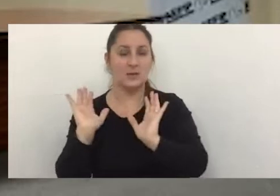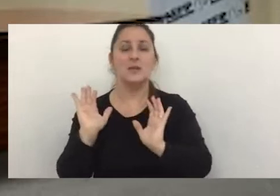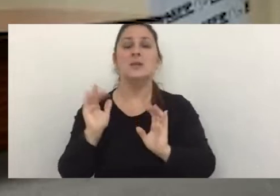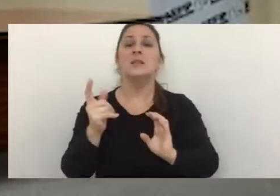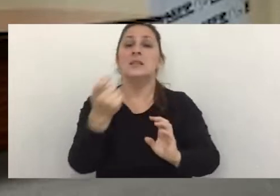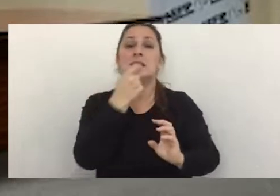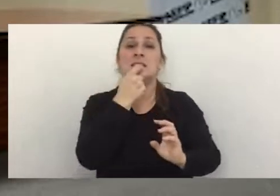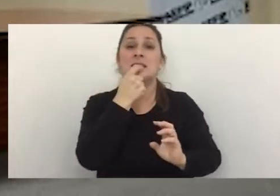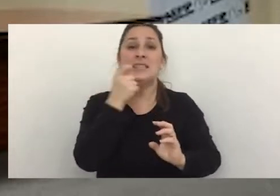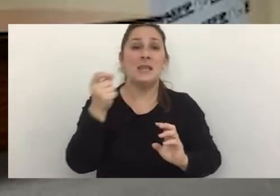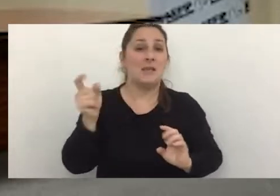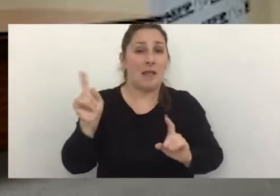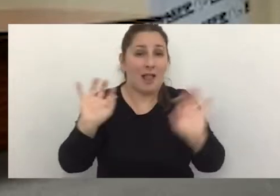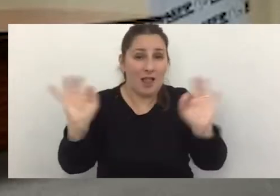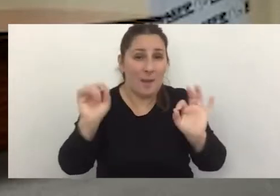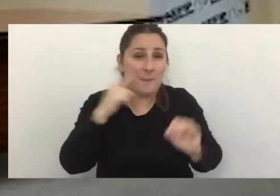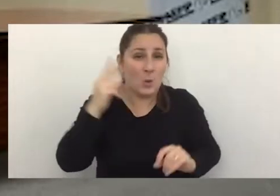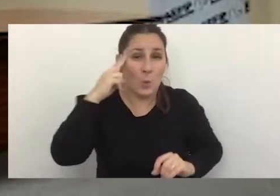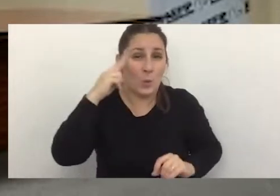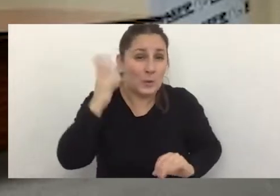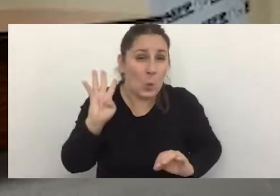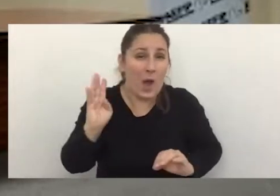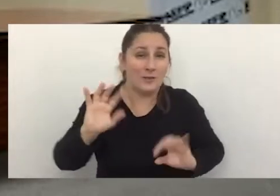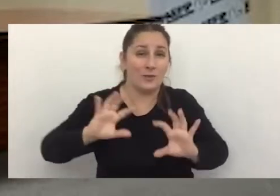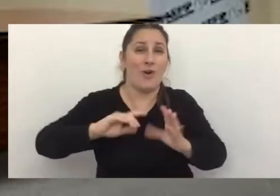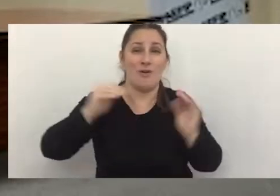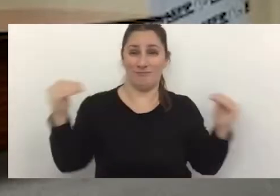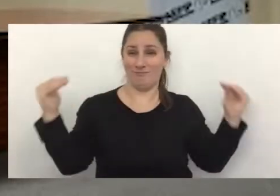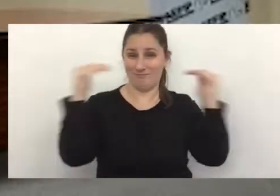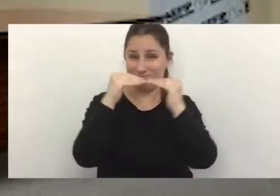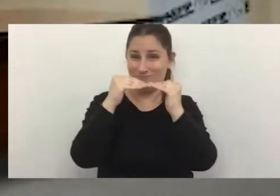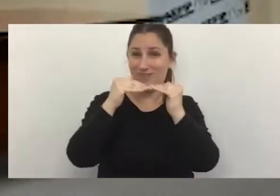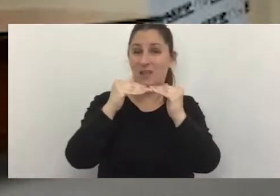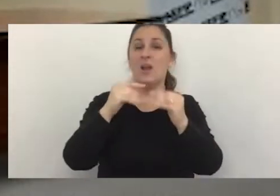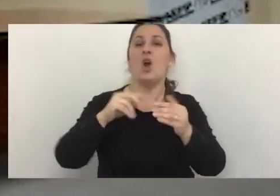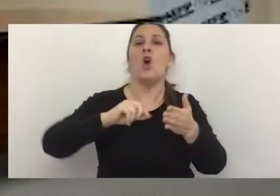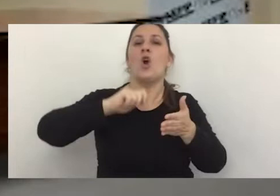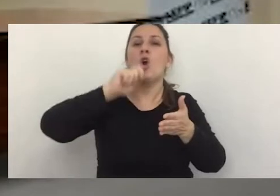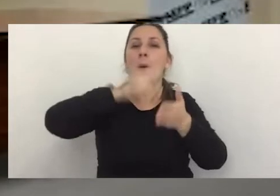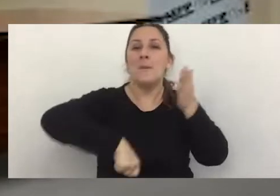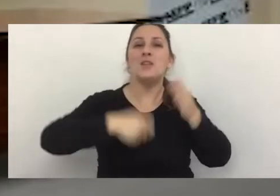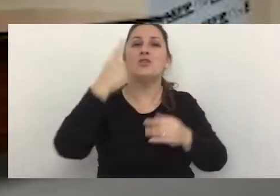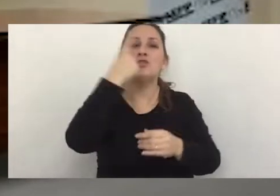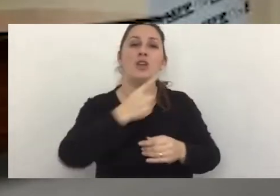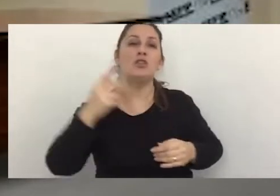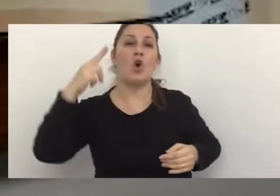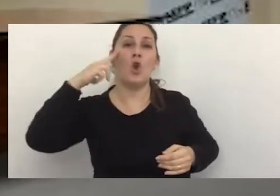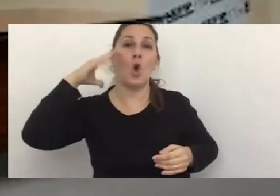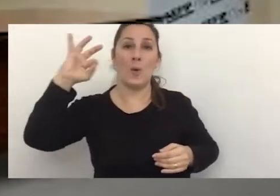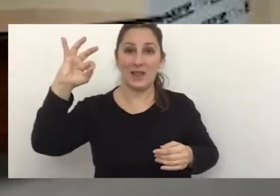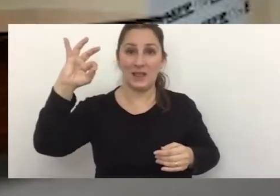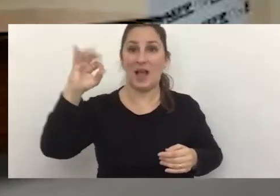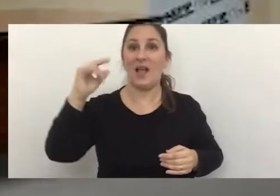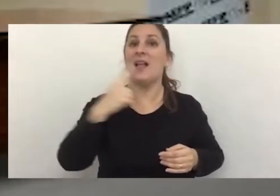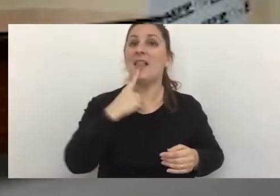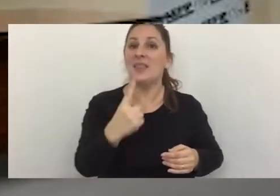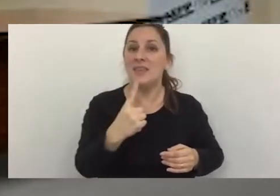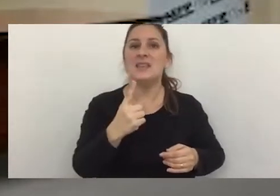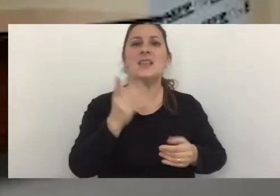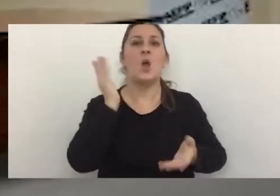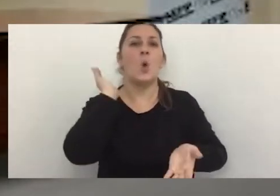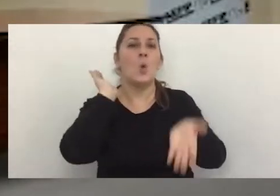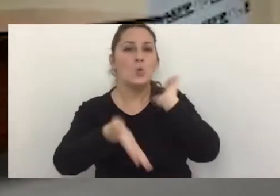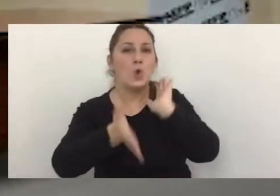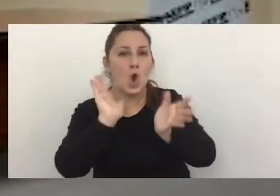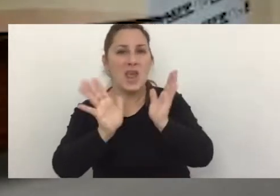eso en el 94, hoy, por ejemplo, la ratificación del convenio 190, que dice acabar con la violencia y el acoso